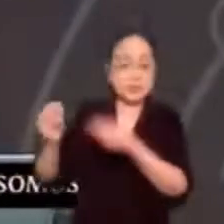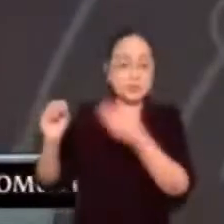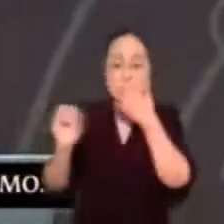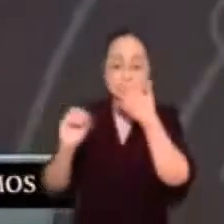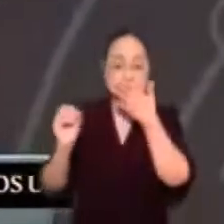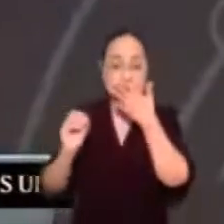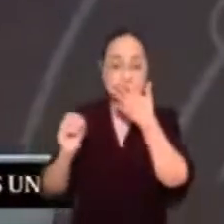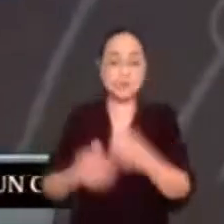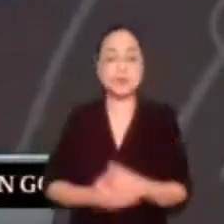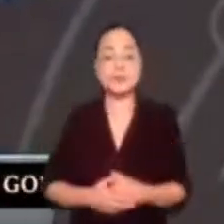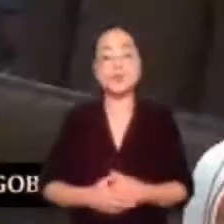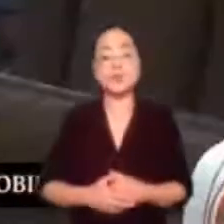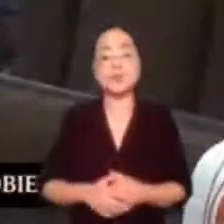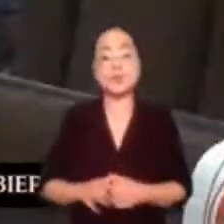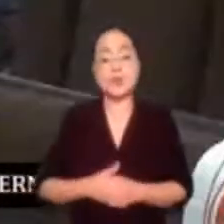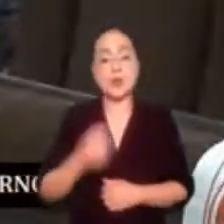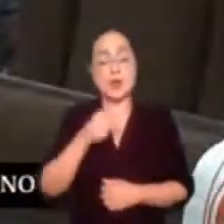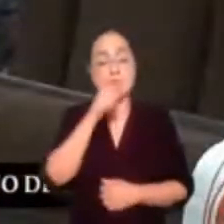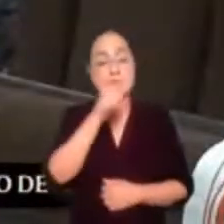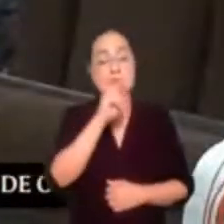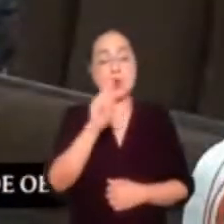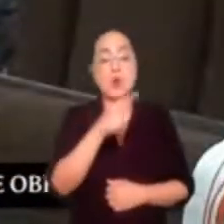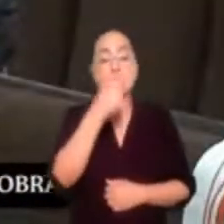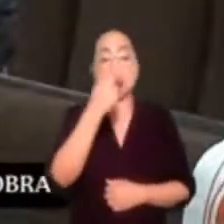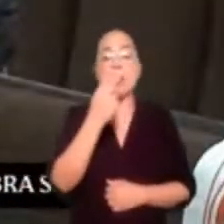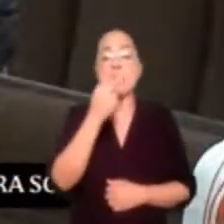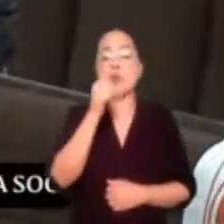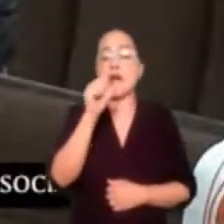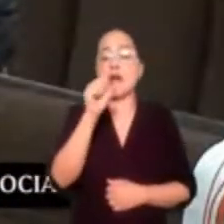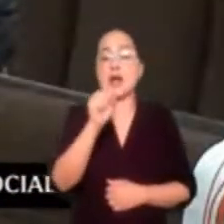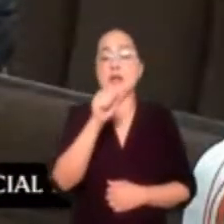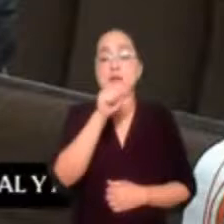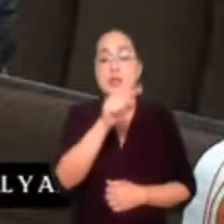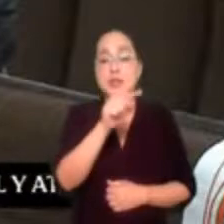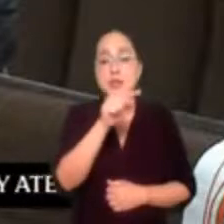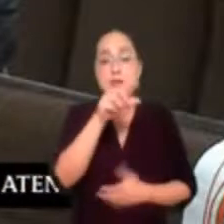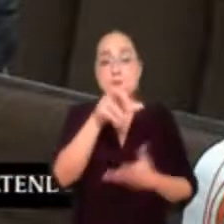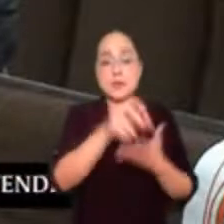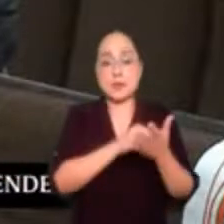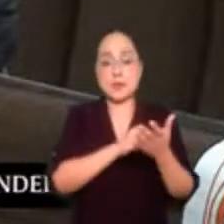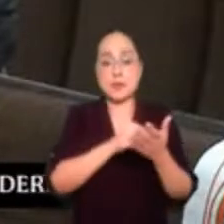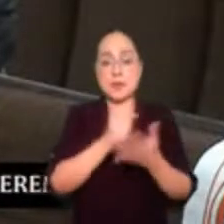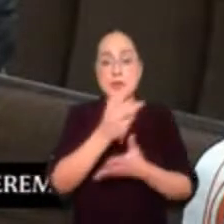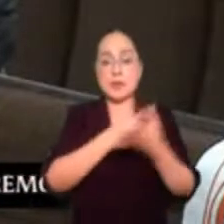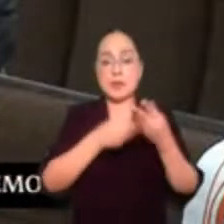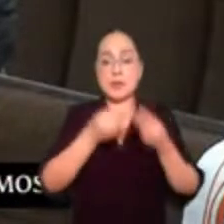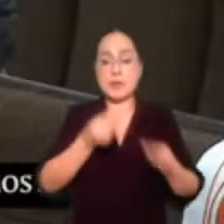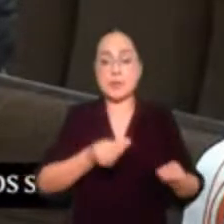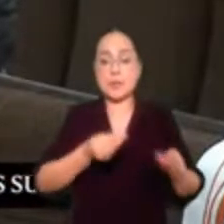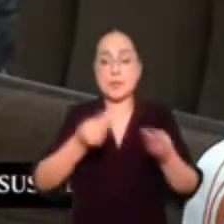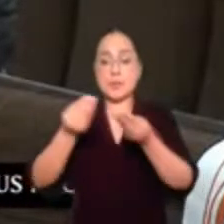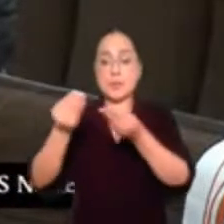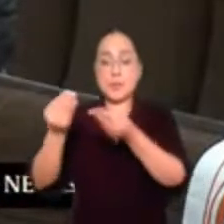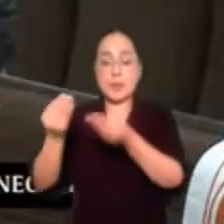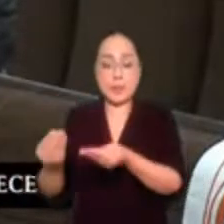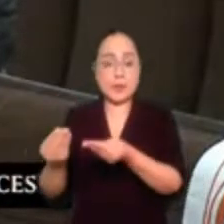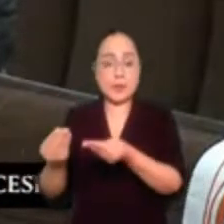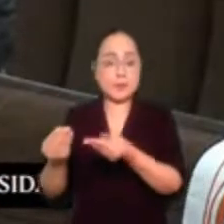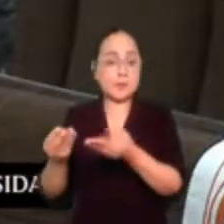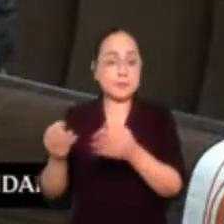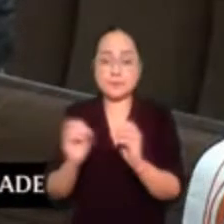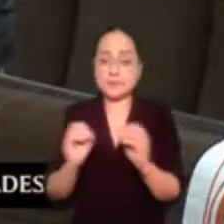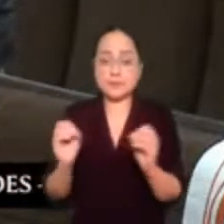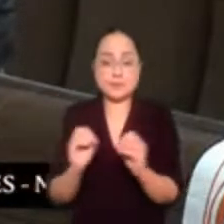la autoridad universitaria. No está, retienen y no entregan el dinero a